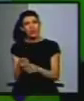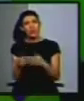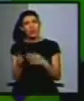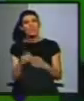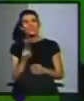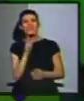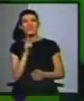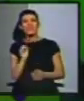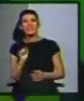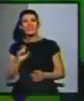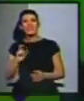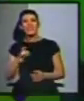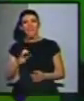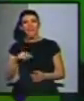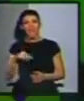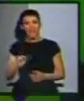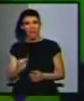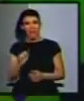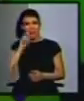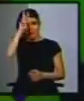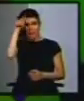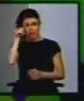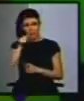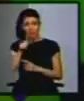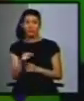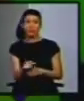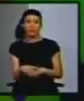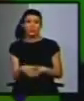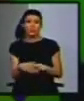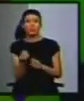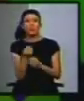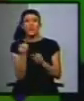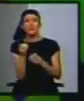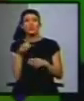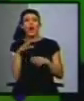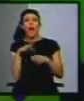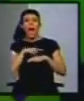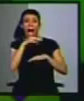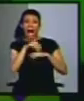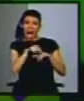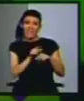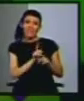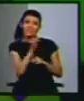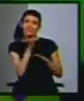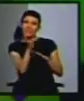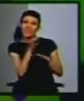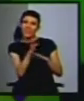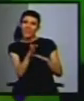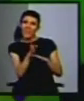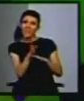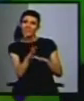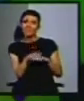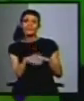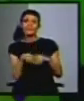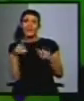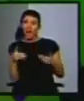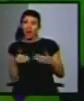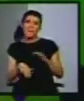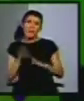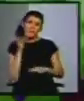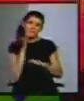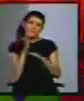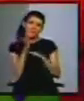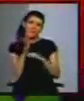y encontramos de todo, Maricho. Son cientos los arequeños que hacen este viaje a menudo y ahora con más frecuencia para realizar sus compras